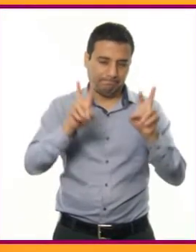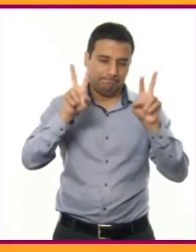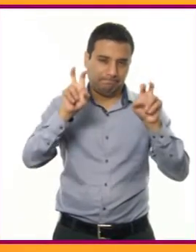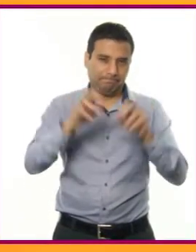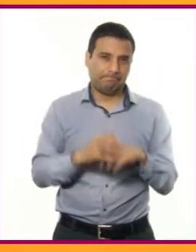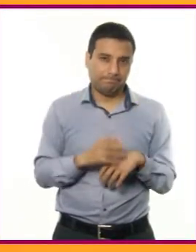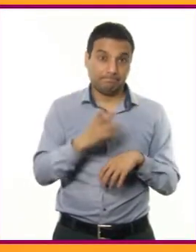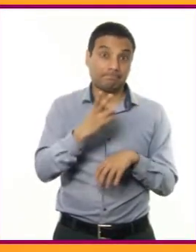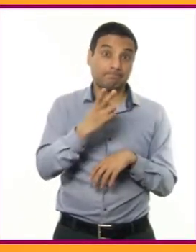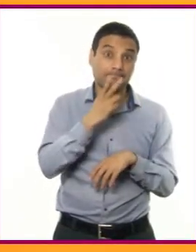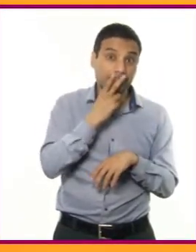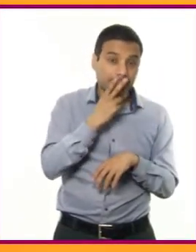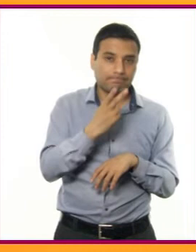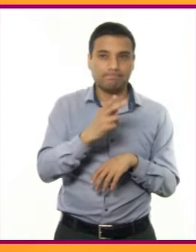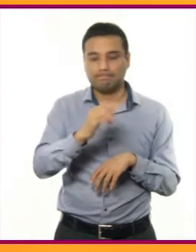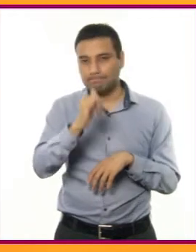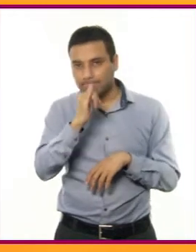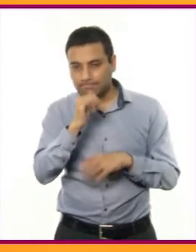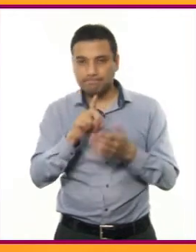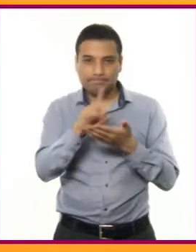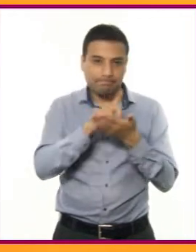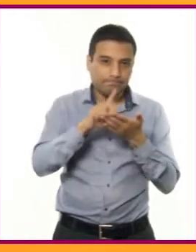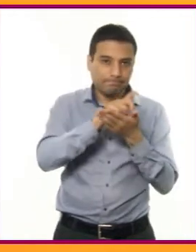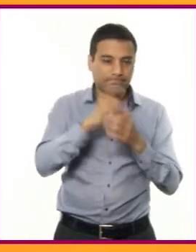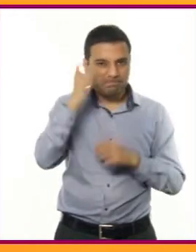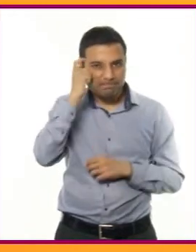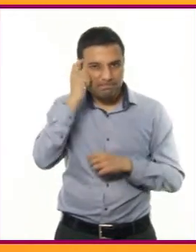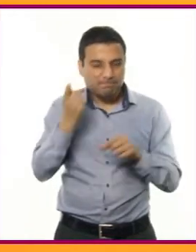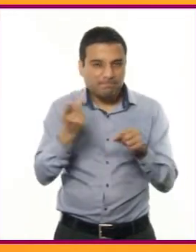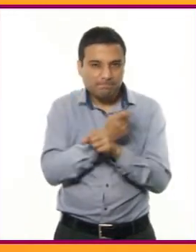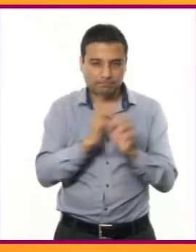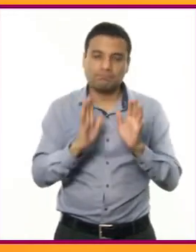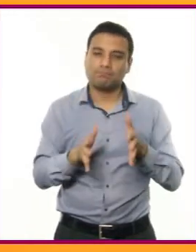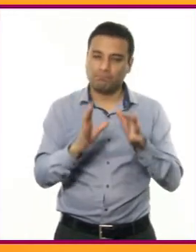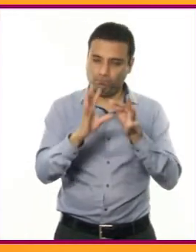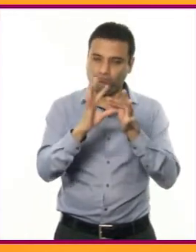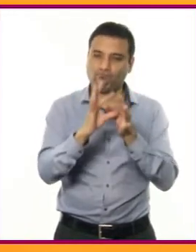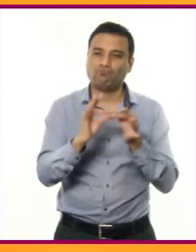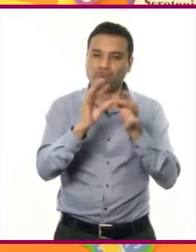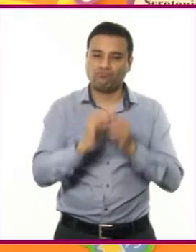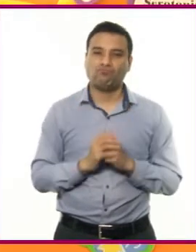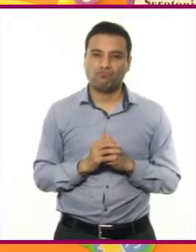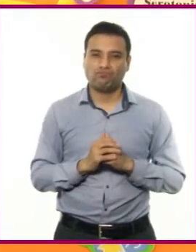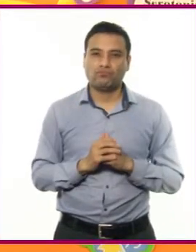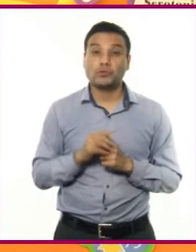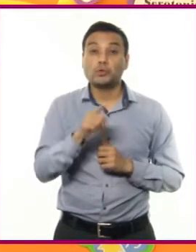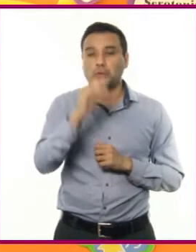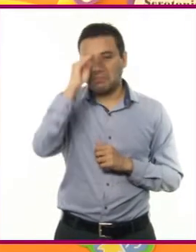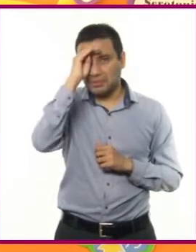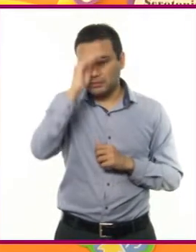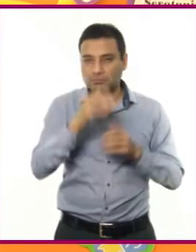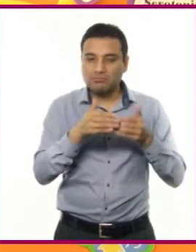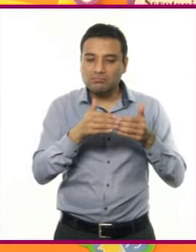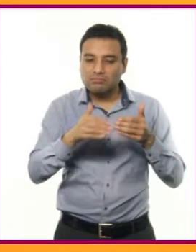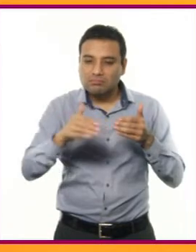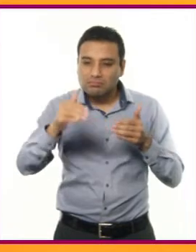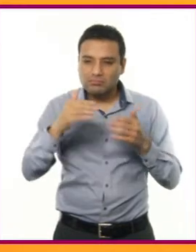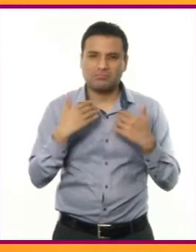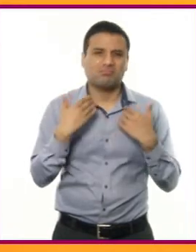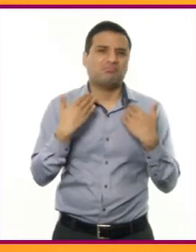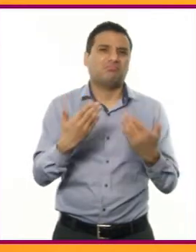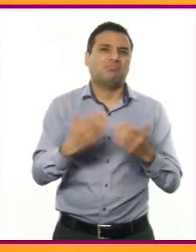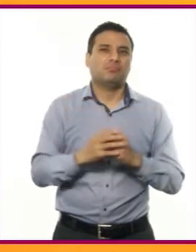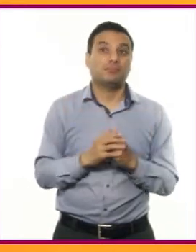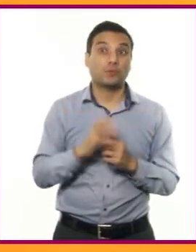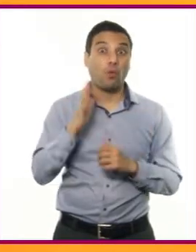cerebro y su funcionamiento. Estos efectos, que posiblemente a corto plazo no son tan notorios, a